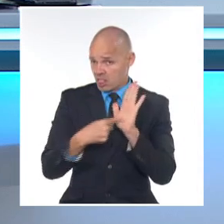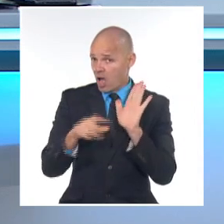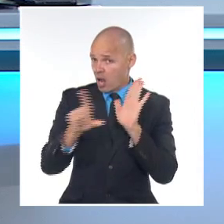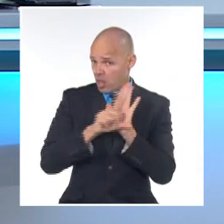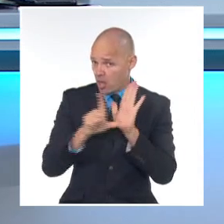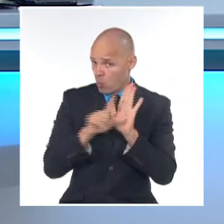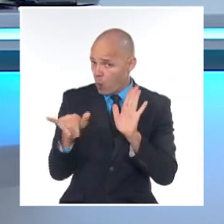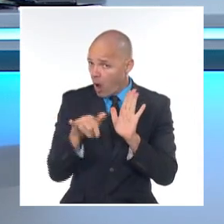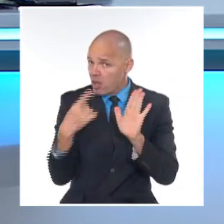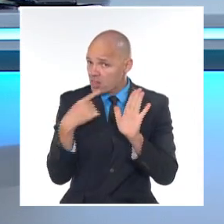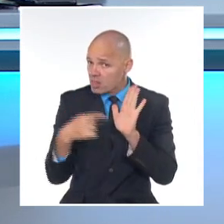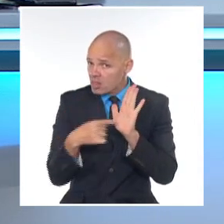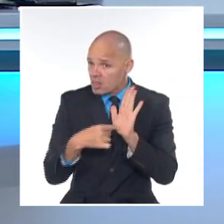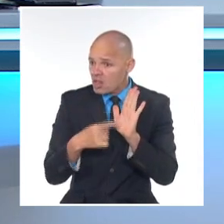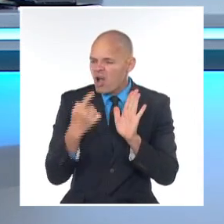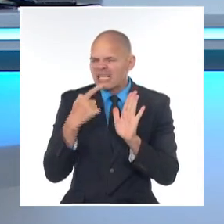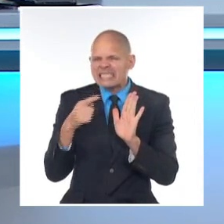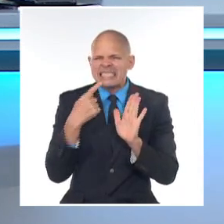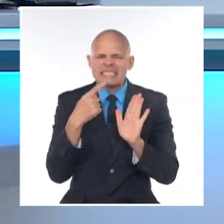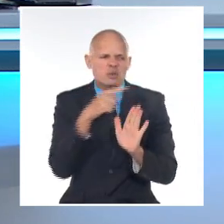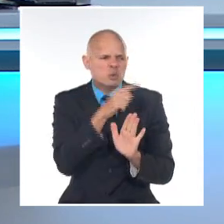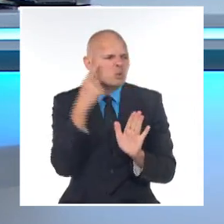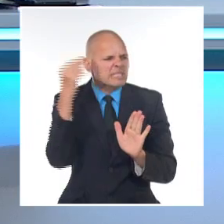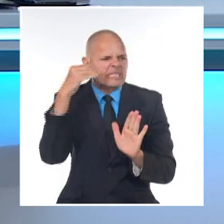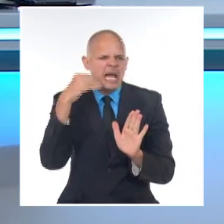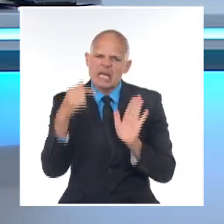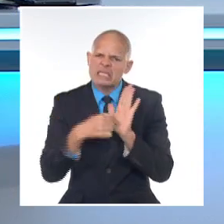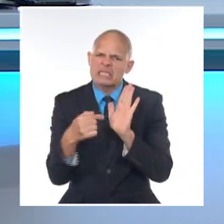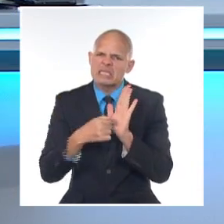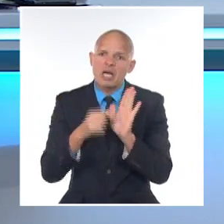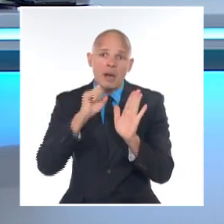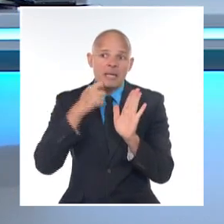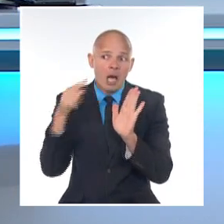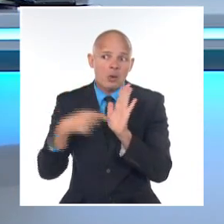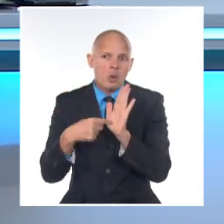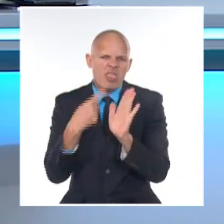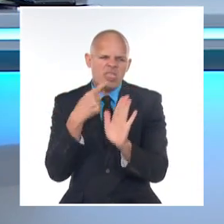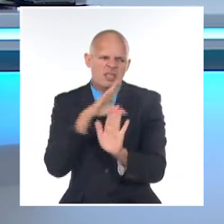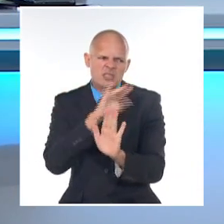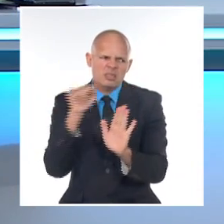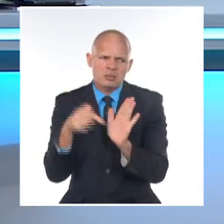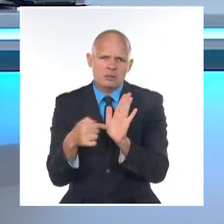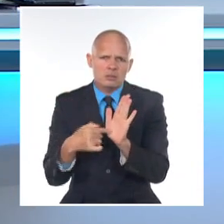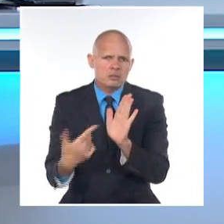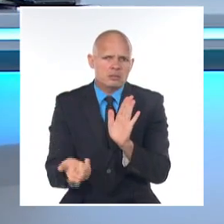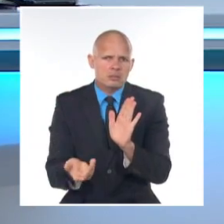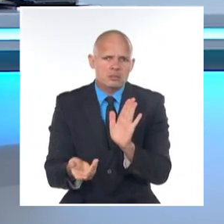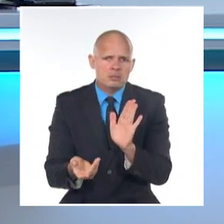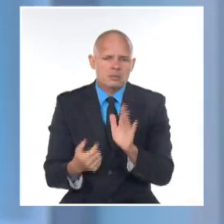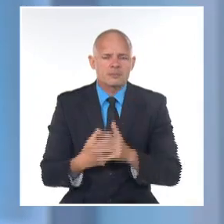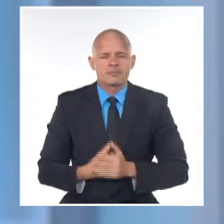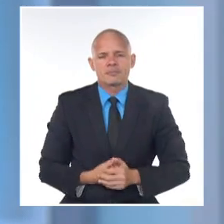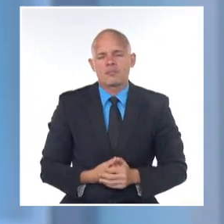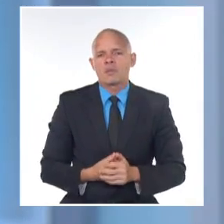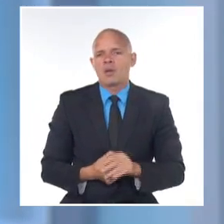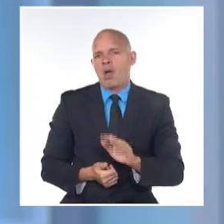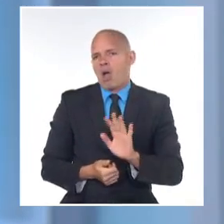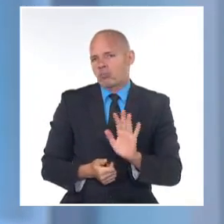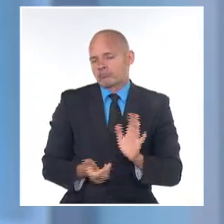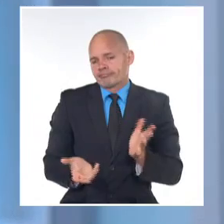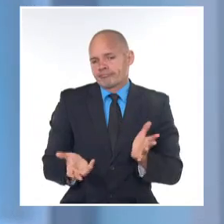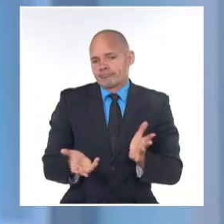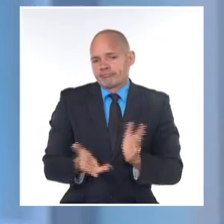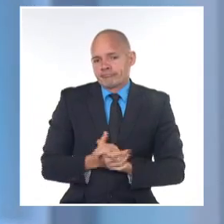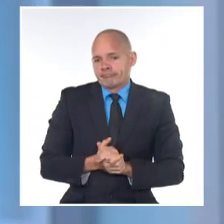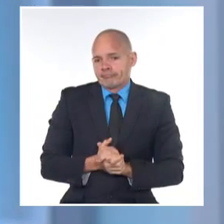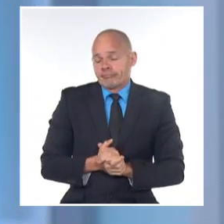reacción en la policía. ¿Qué es lo que ha estudiado usted? ¿Qué documentos son? ¿Qué podemos referir sobre este tema? Bueno, Humberto, mira, ninguna de estas acciones son